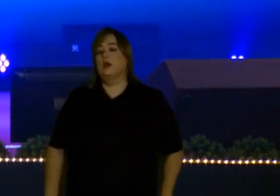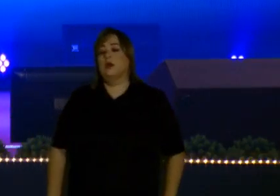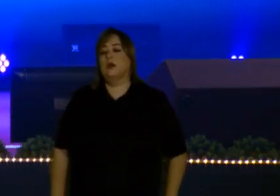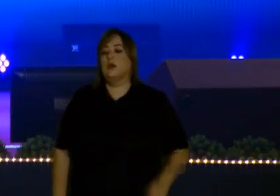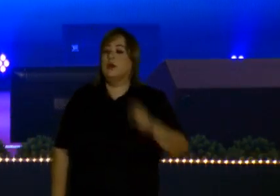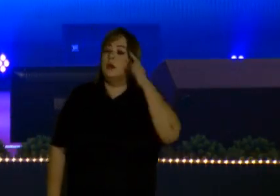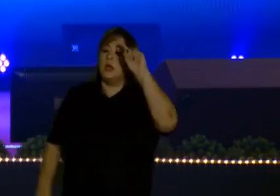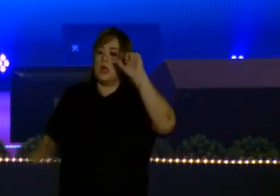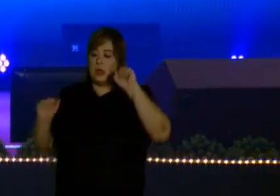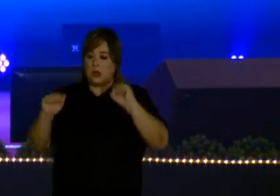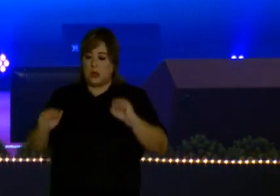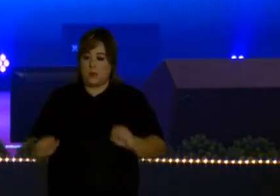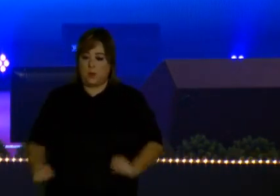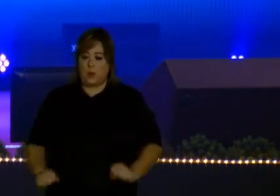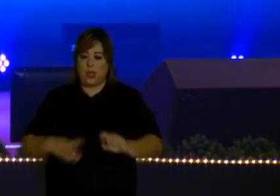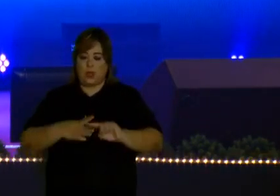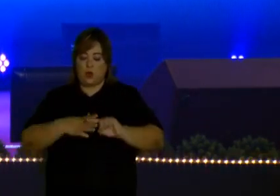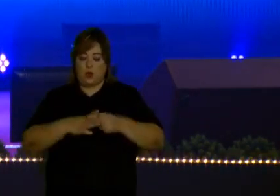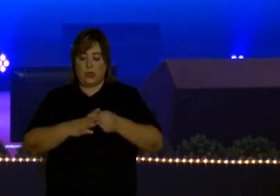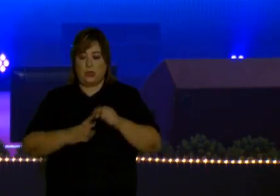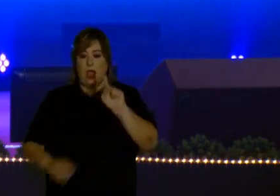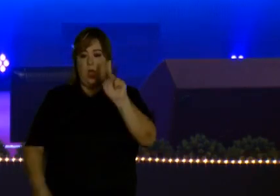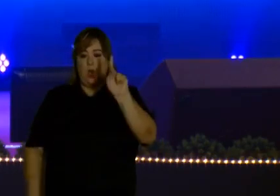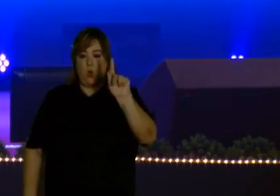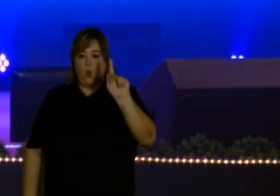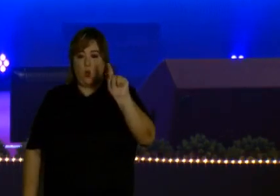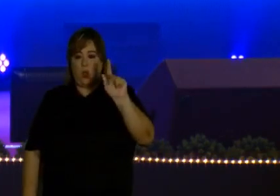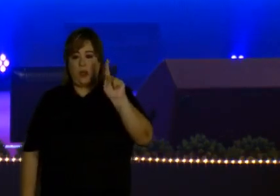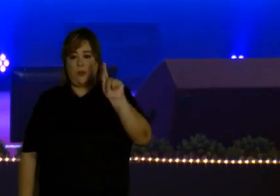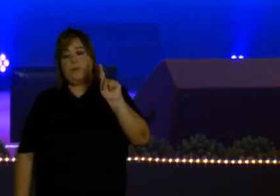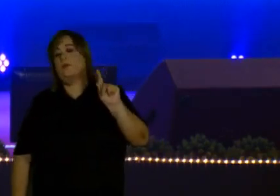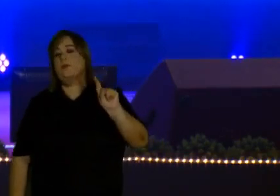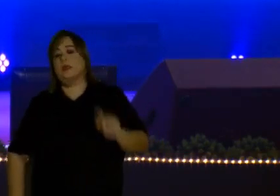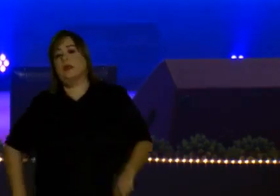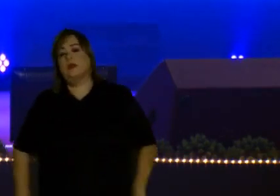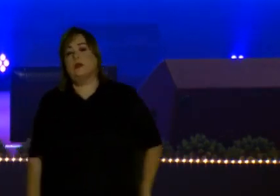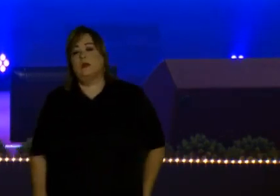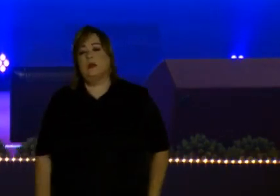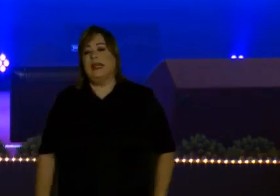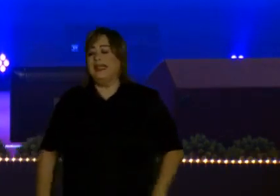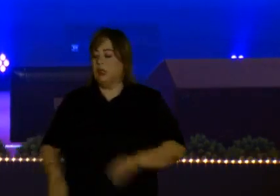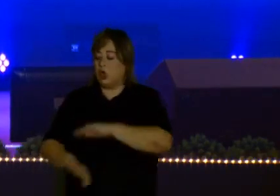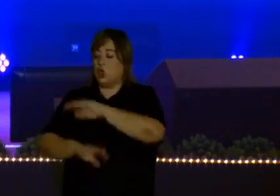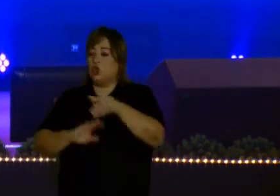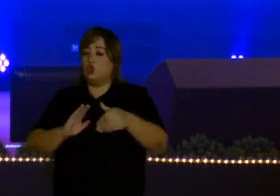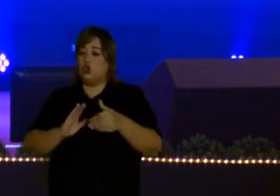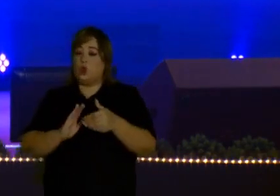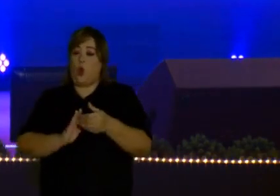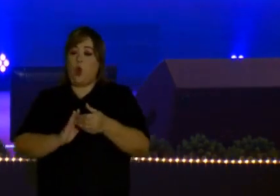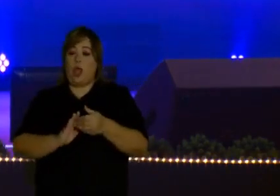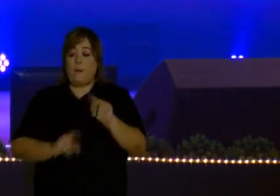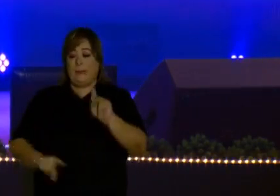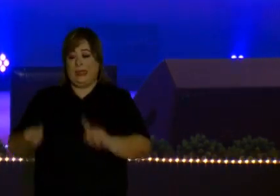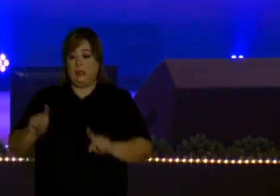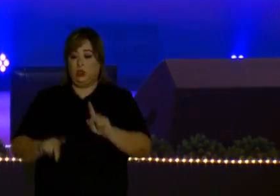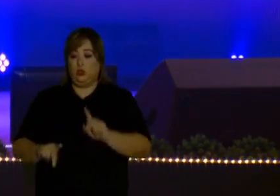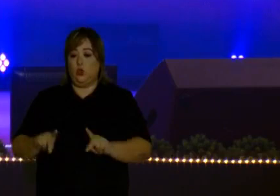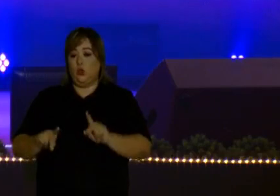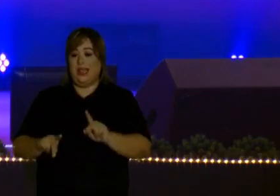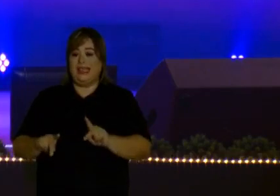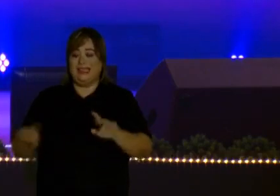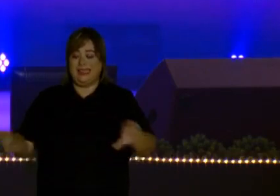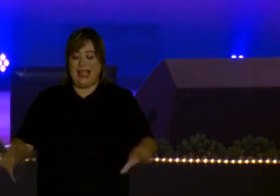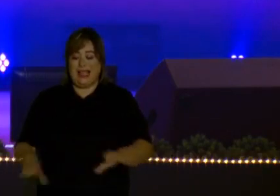pueda comenzar este jueves próximo, y también todos aquellos que están completando su proceso de membresía, o si usted ya